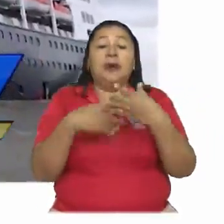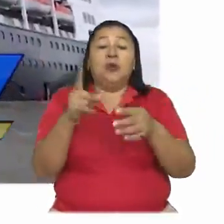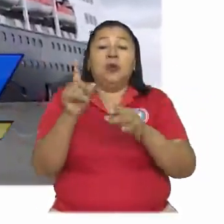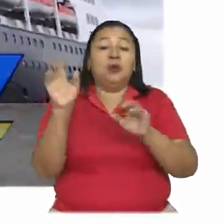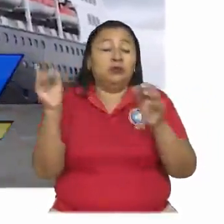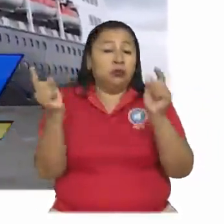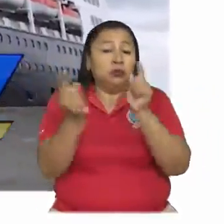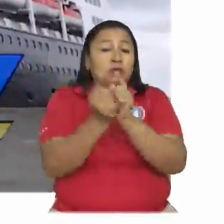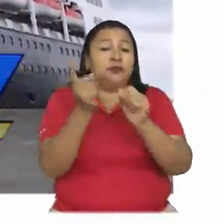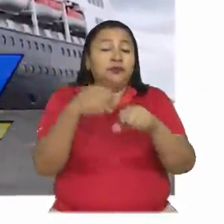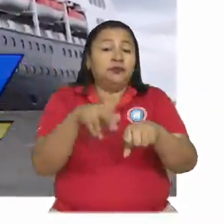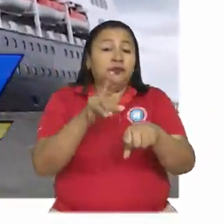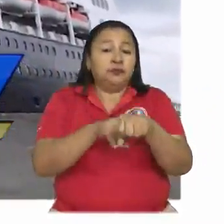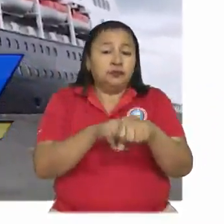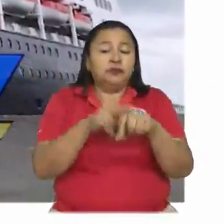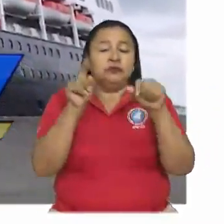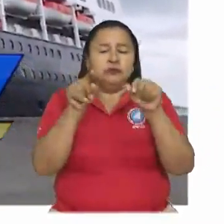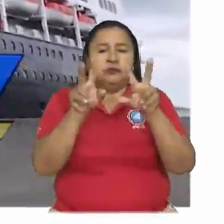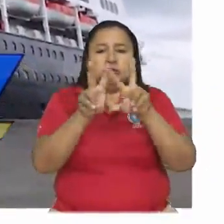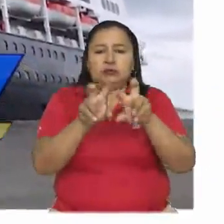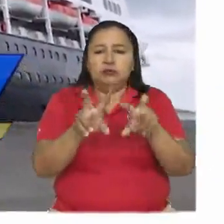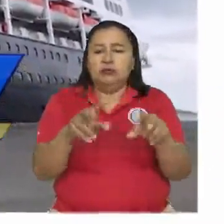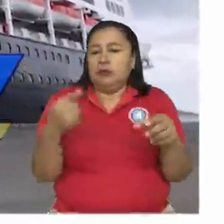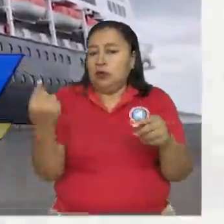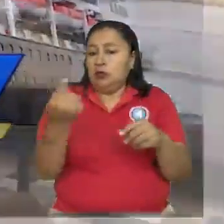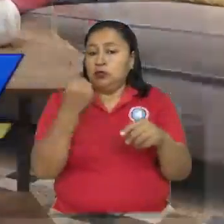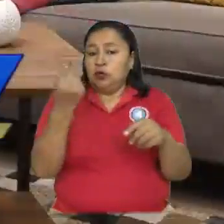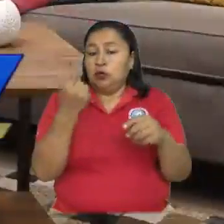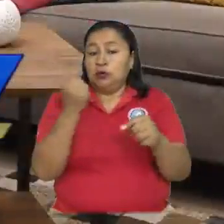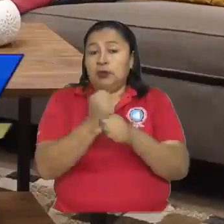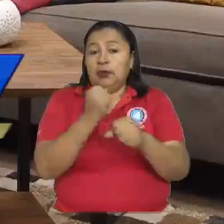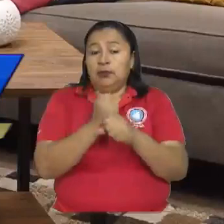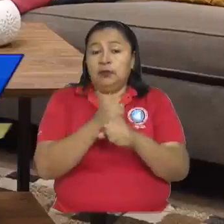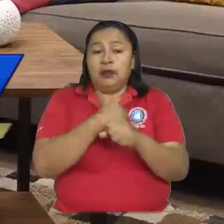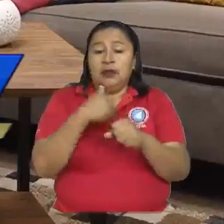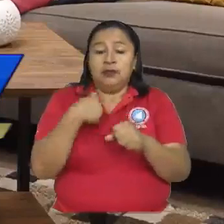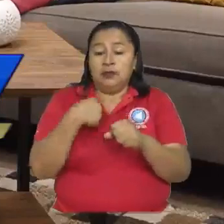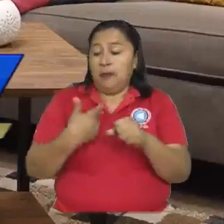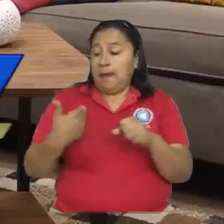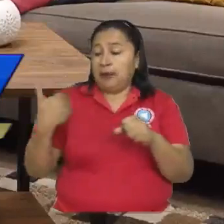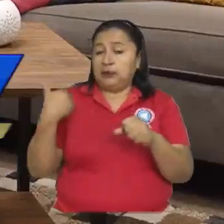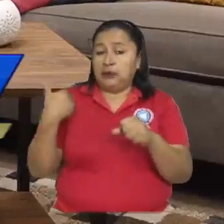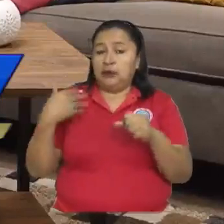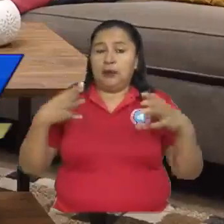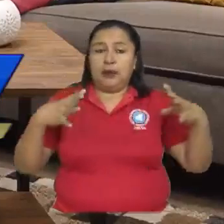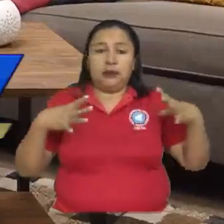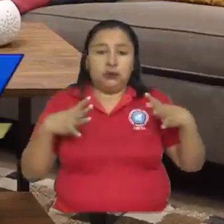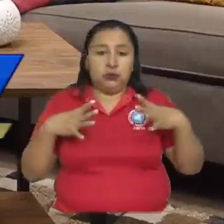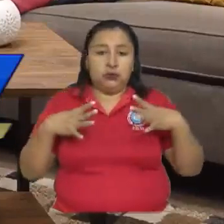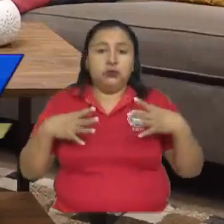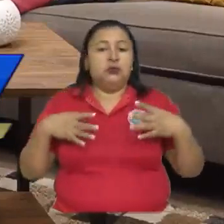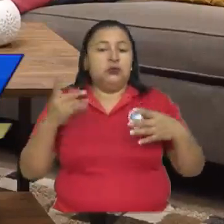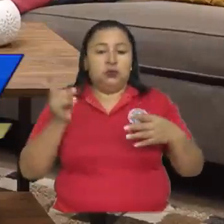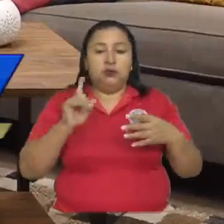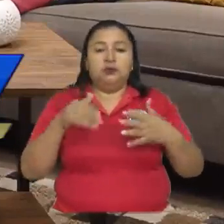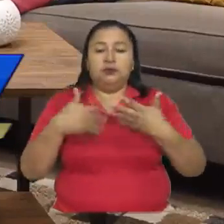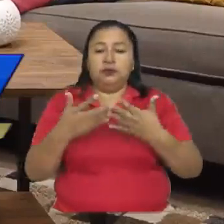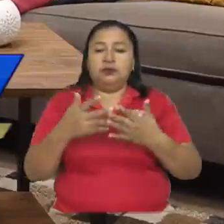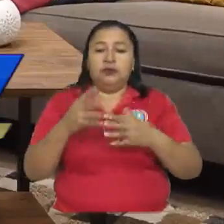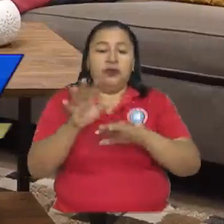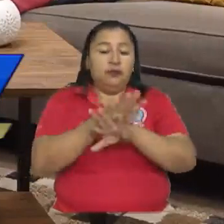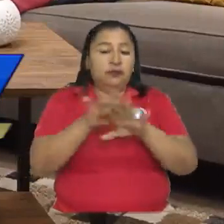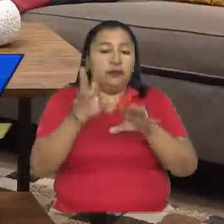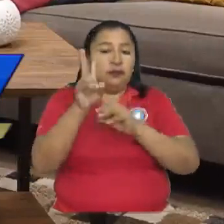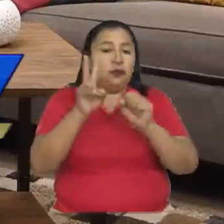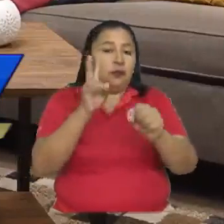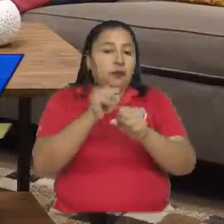donde estaremos evaluando no solo lo que ha sido, digamos, las vacaciones de cierre